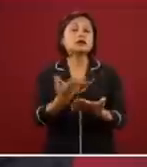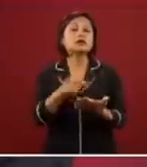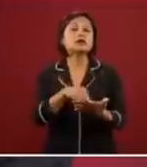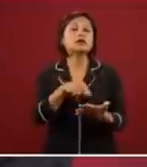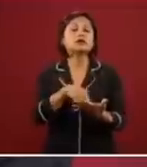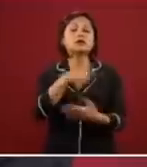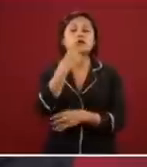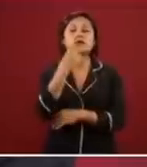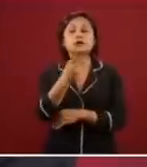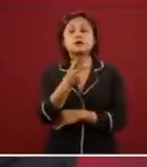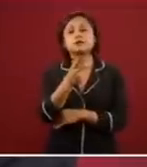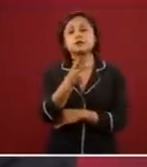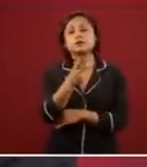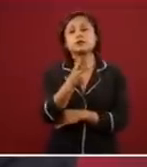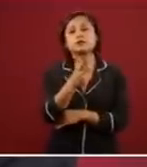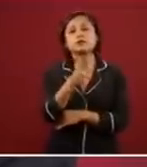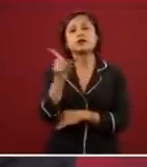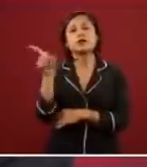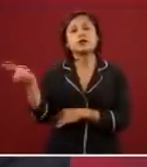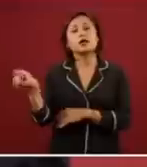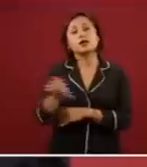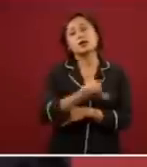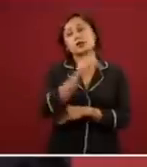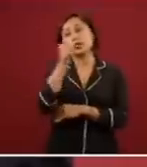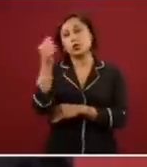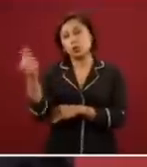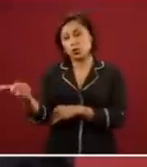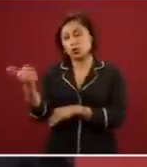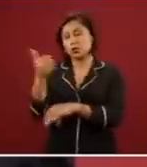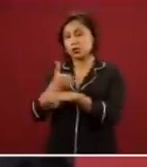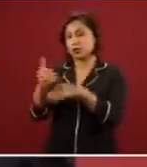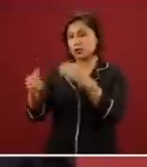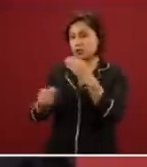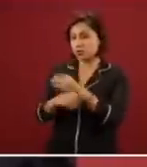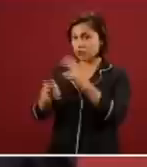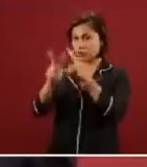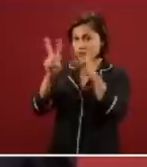a atender asuntos legales.